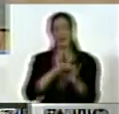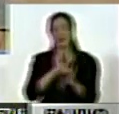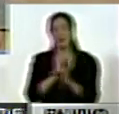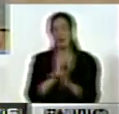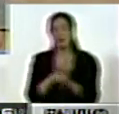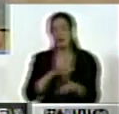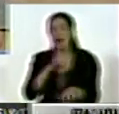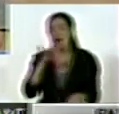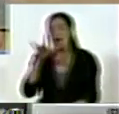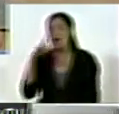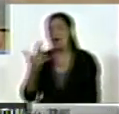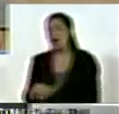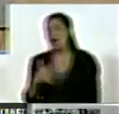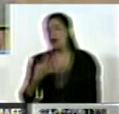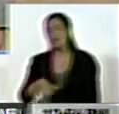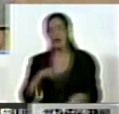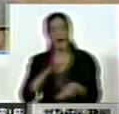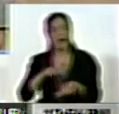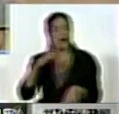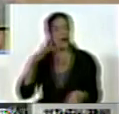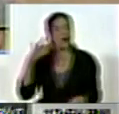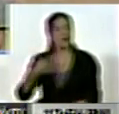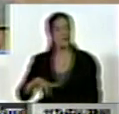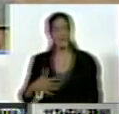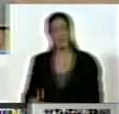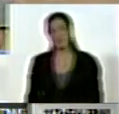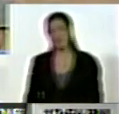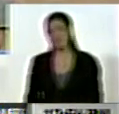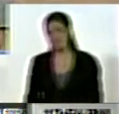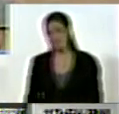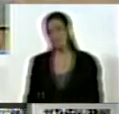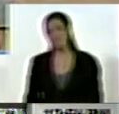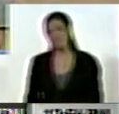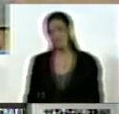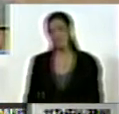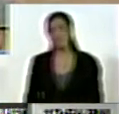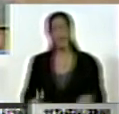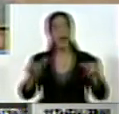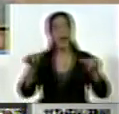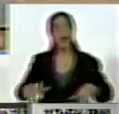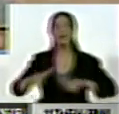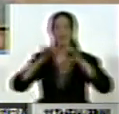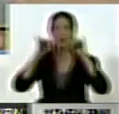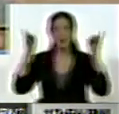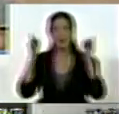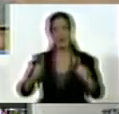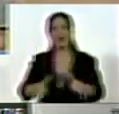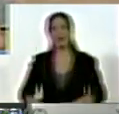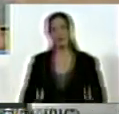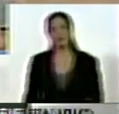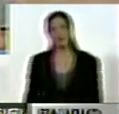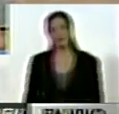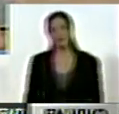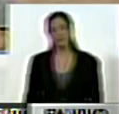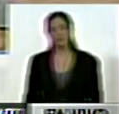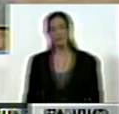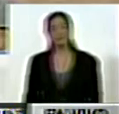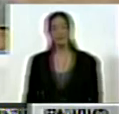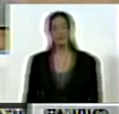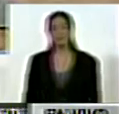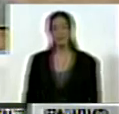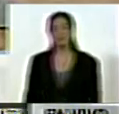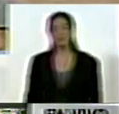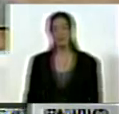grave, muy grave. Y por eso queremos denunciar esta operación mediática